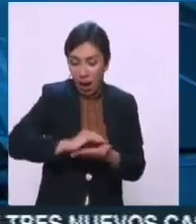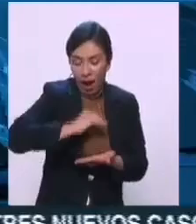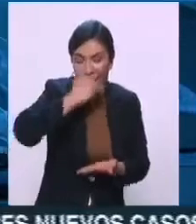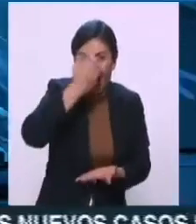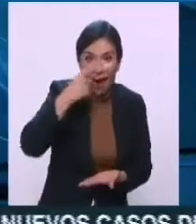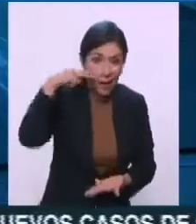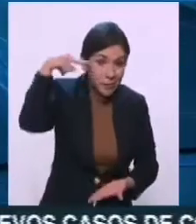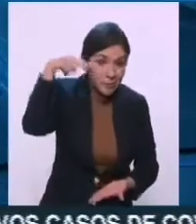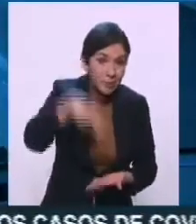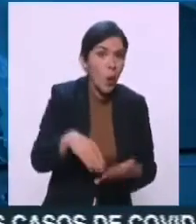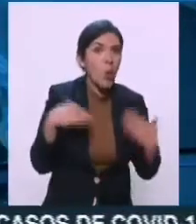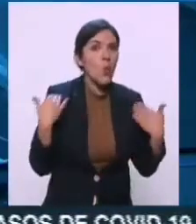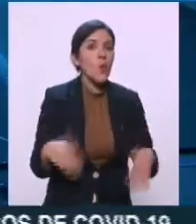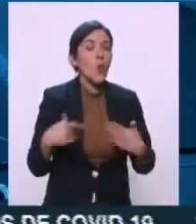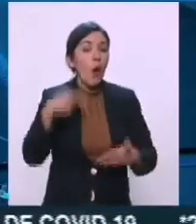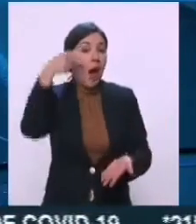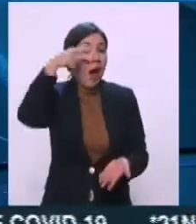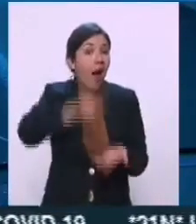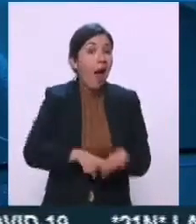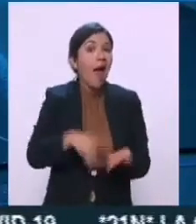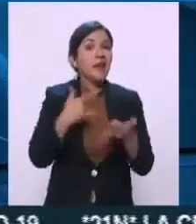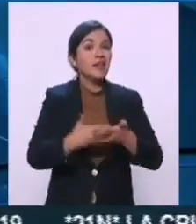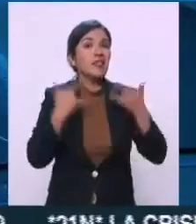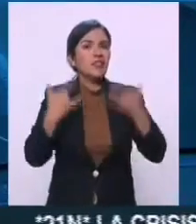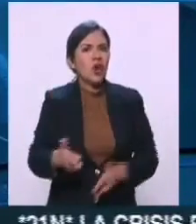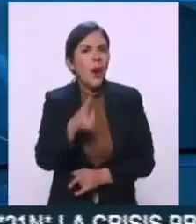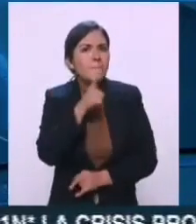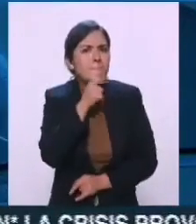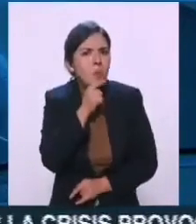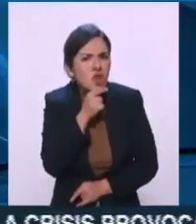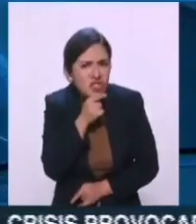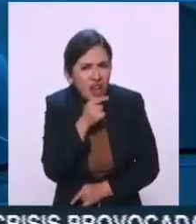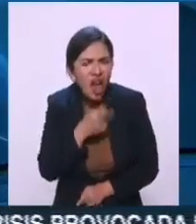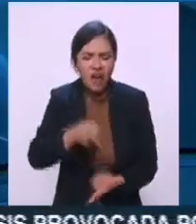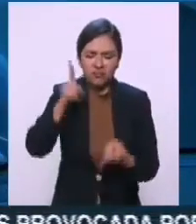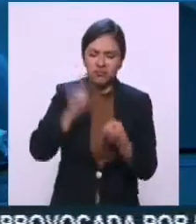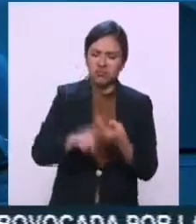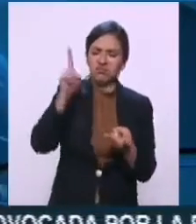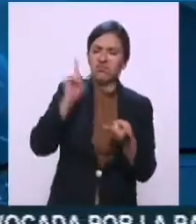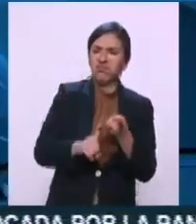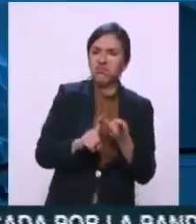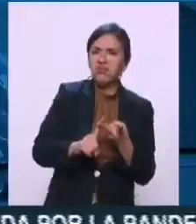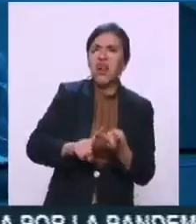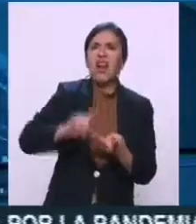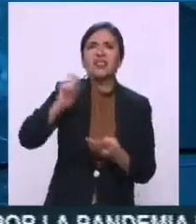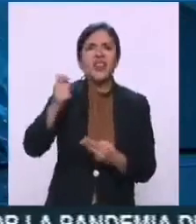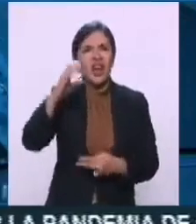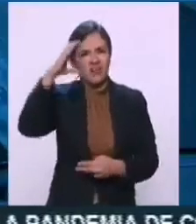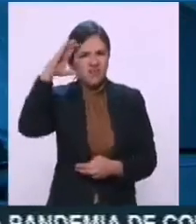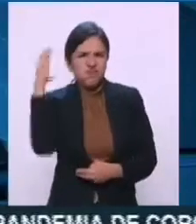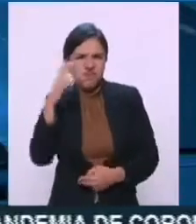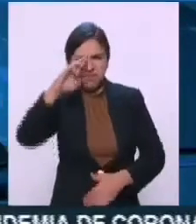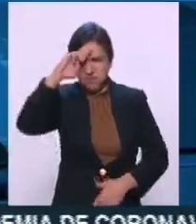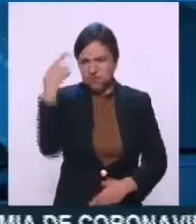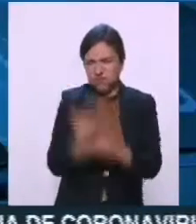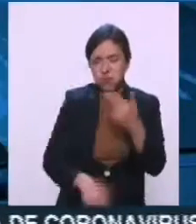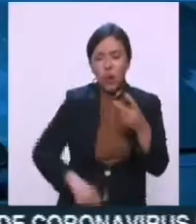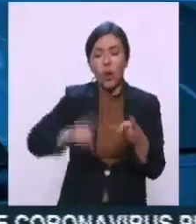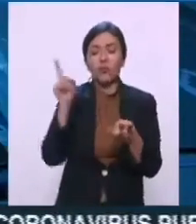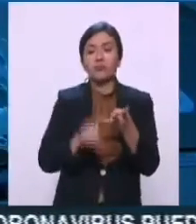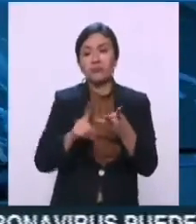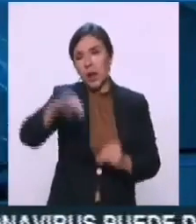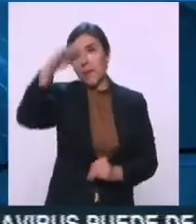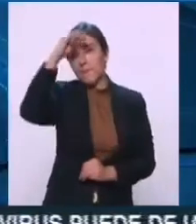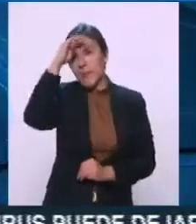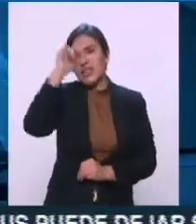Pandora singular en la que hay historias de policías, en las que hay también pseudoanarquistas y en la que también hacemos una